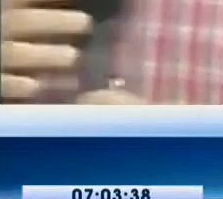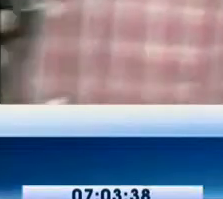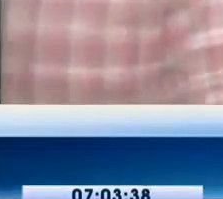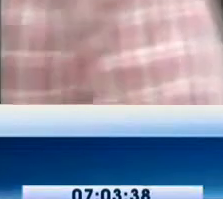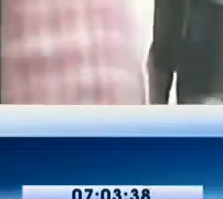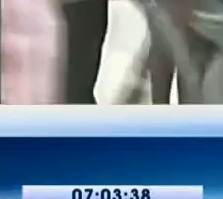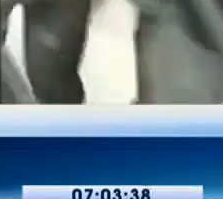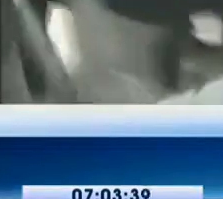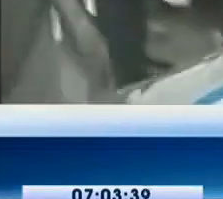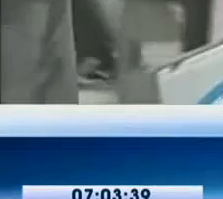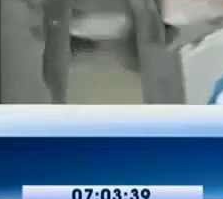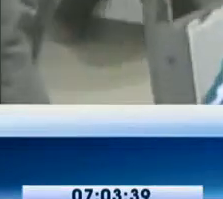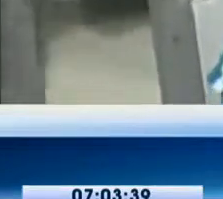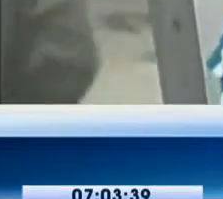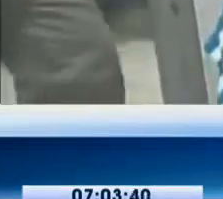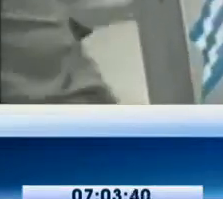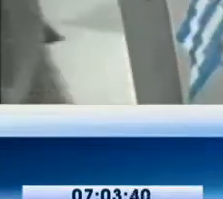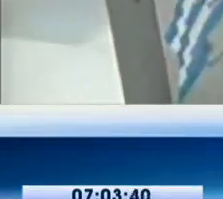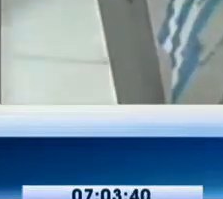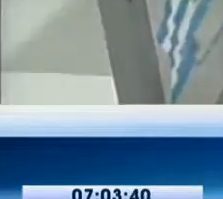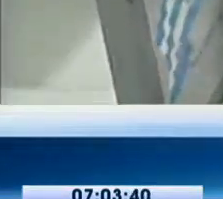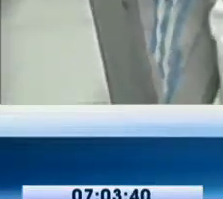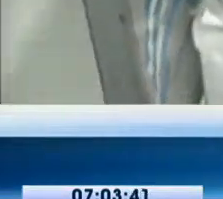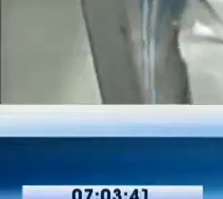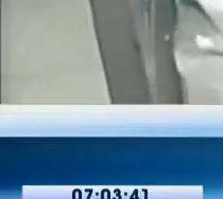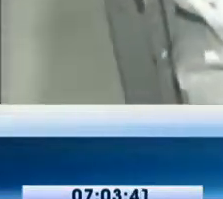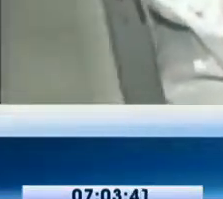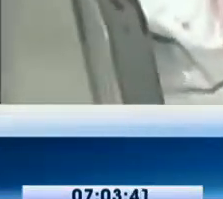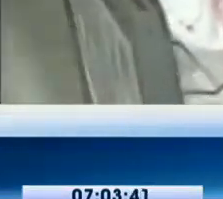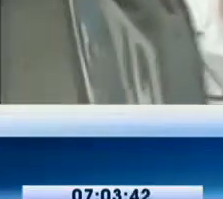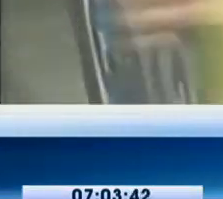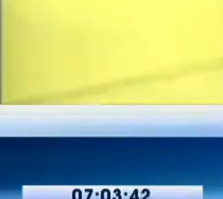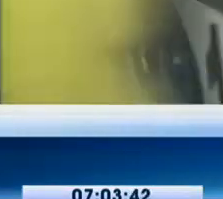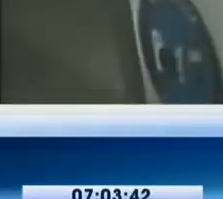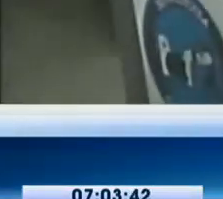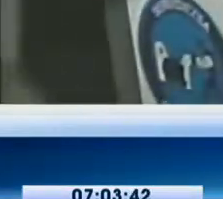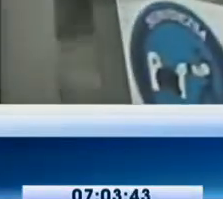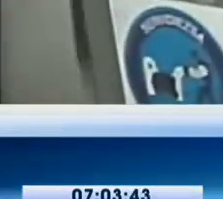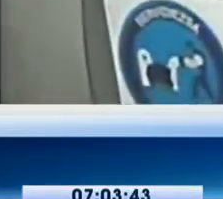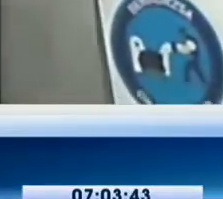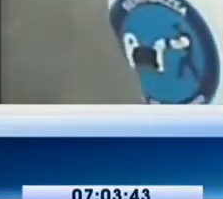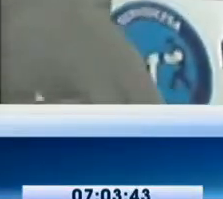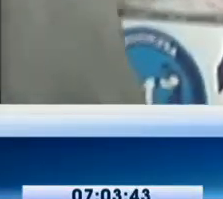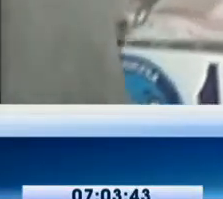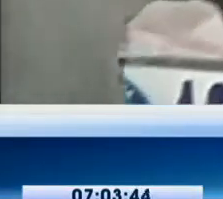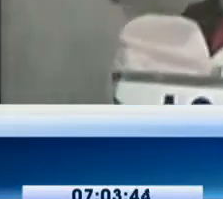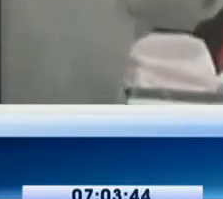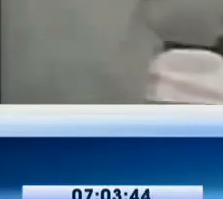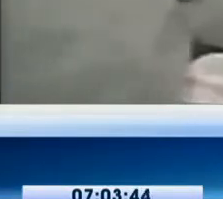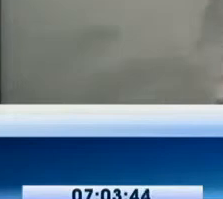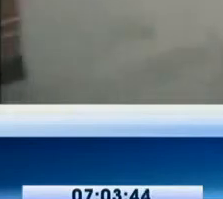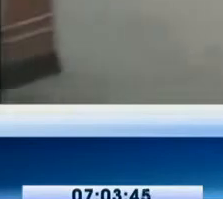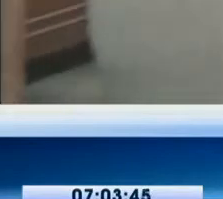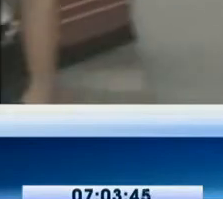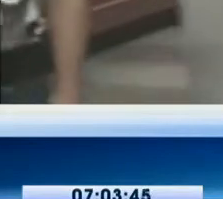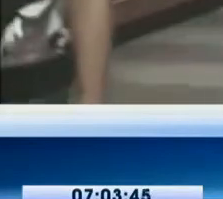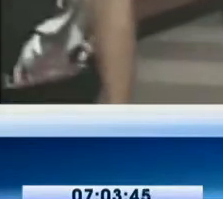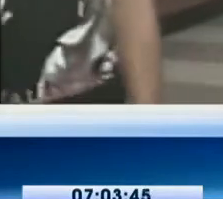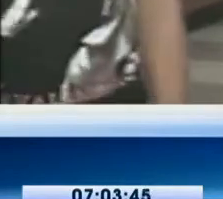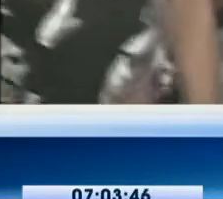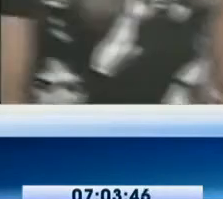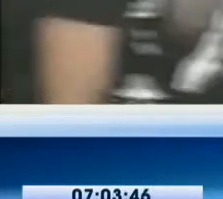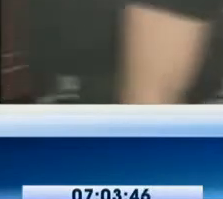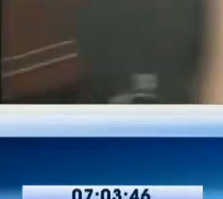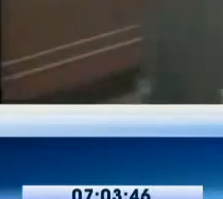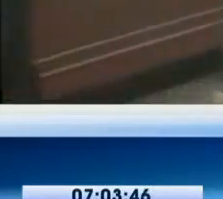terminal muchos llegan, pero asimismo muchos salen, pero todos se dirigen hacia ese mismo sitio, hacia su hogar, para pasar con